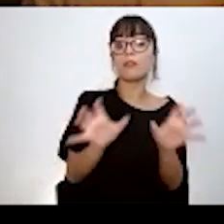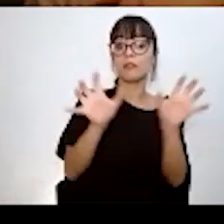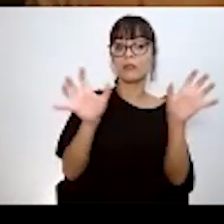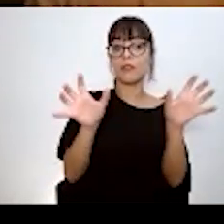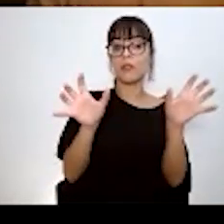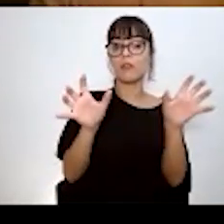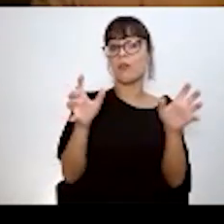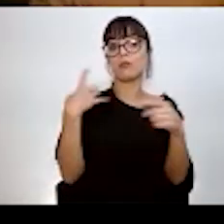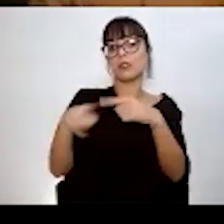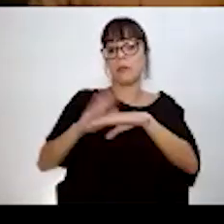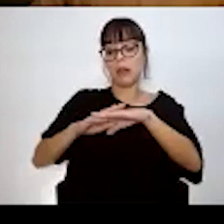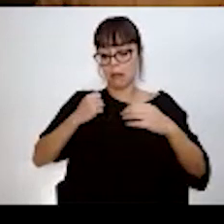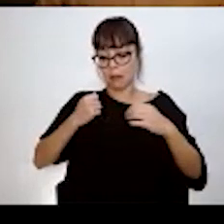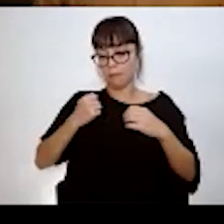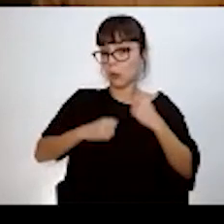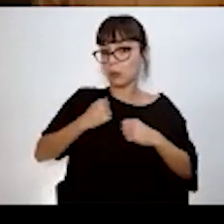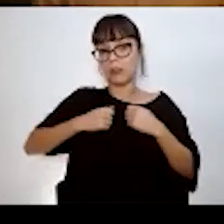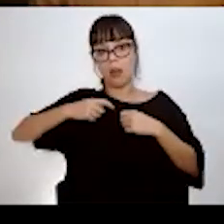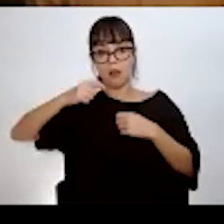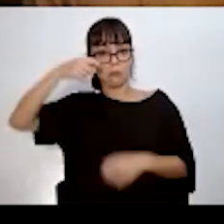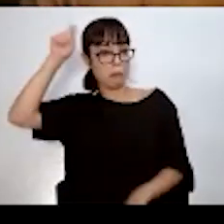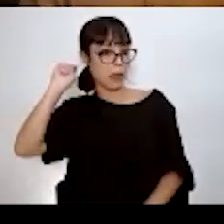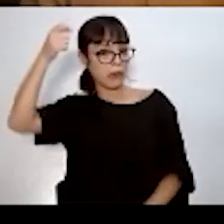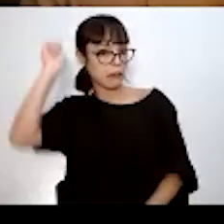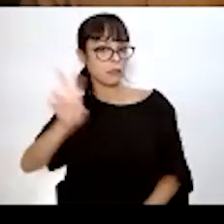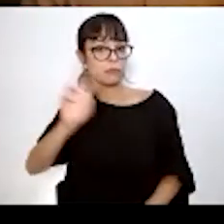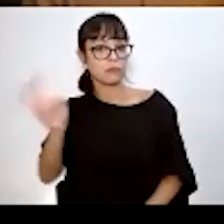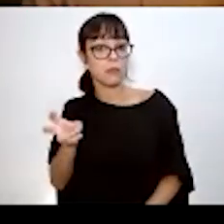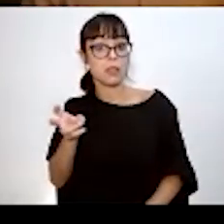personal y demás. Es decir, durante 15 años constituyeron